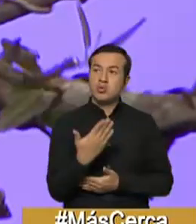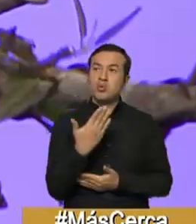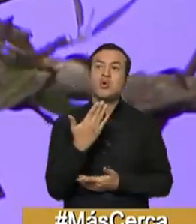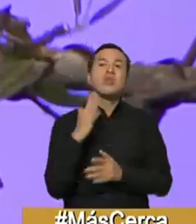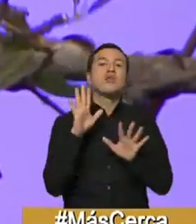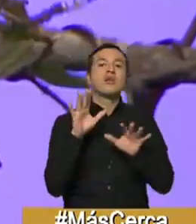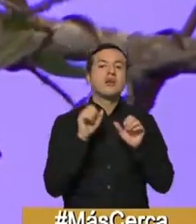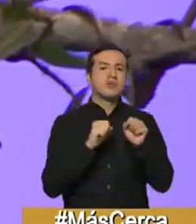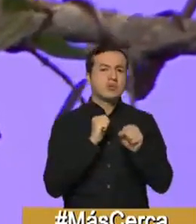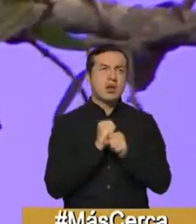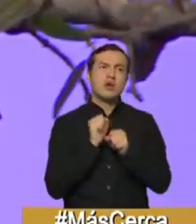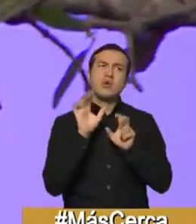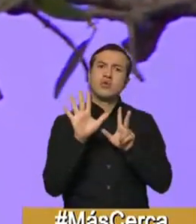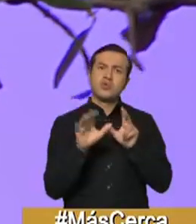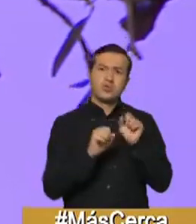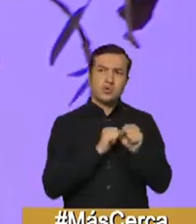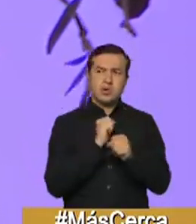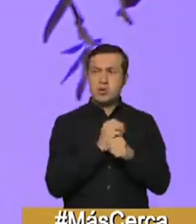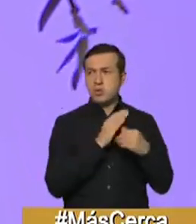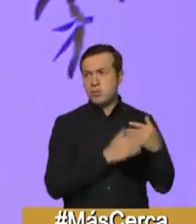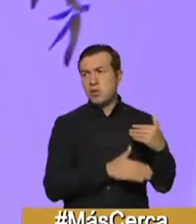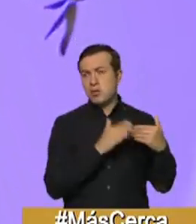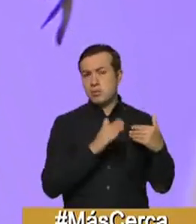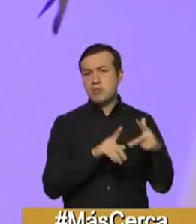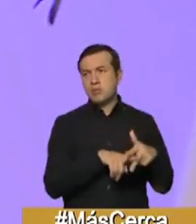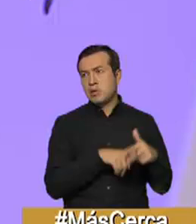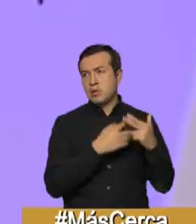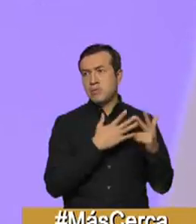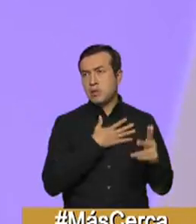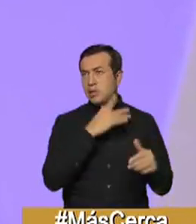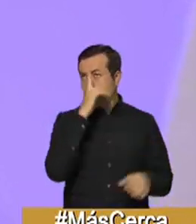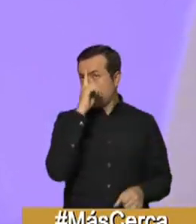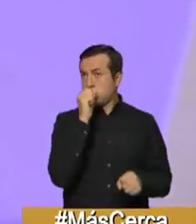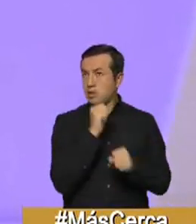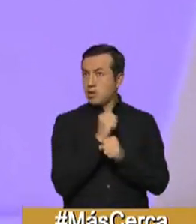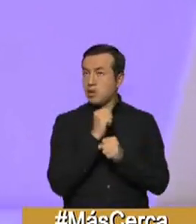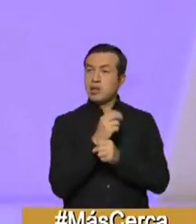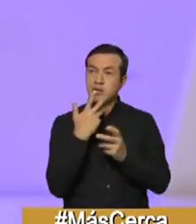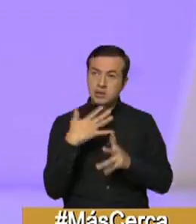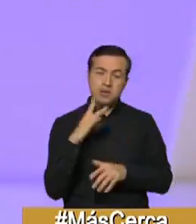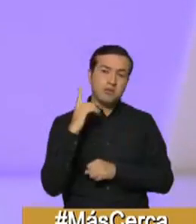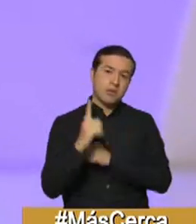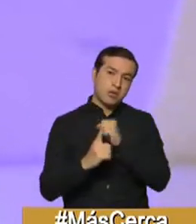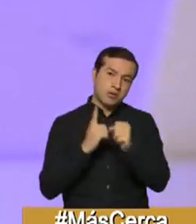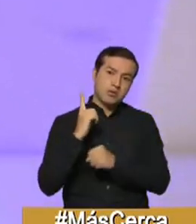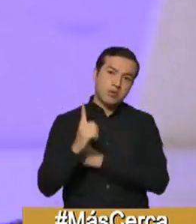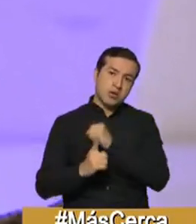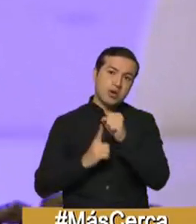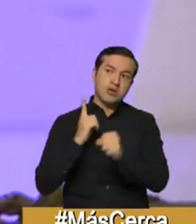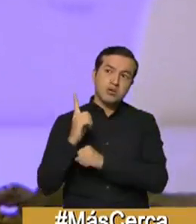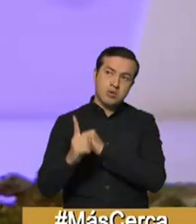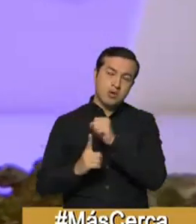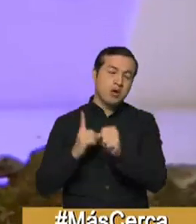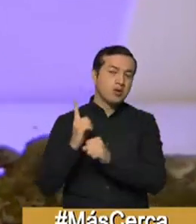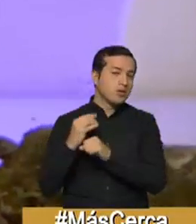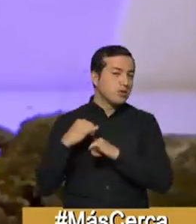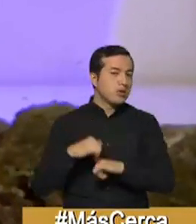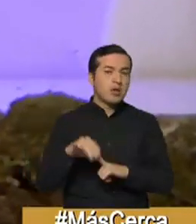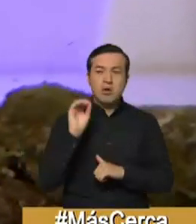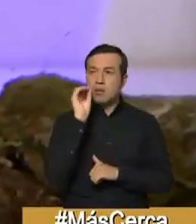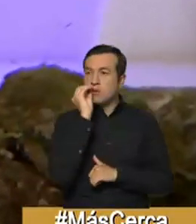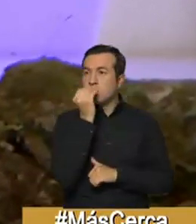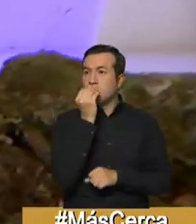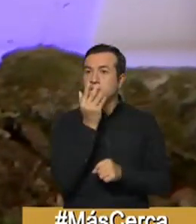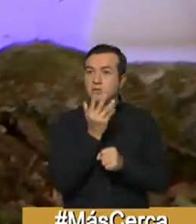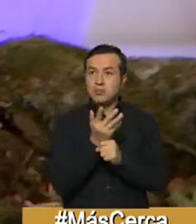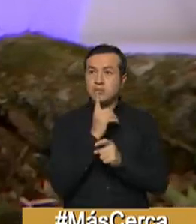10 años, 8 o 10 años, y desde ahí comienza mi trabajo, y ahora ya cada año lo veo florecer. Vemos que es un excelente trabajo y como